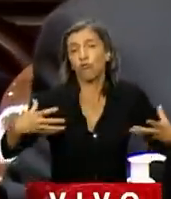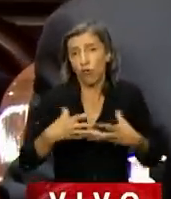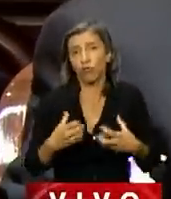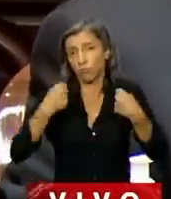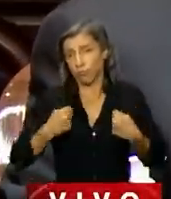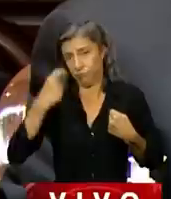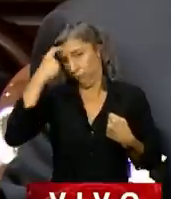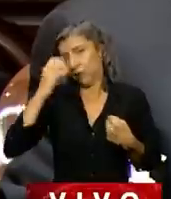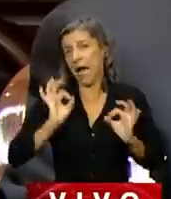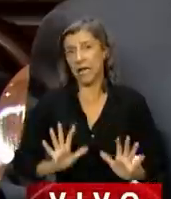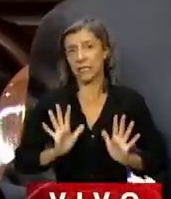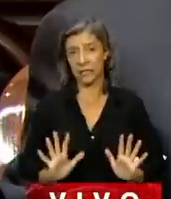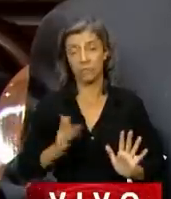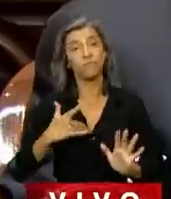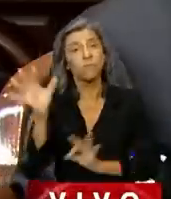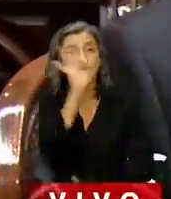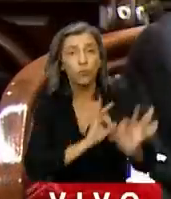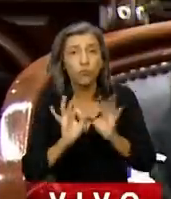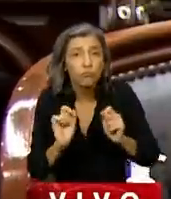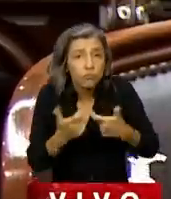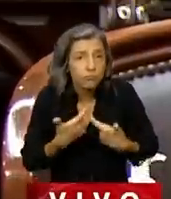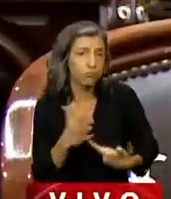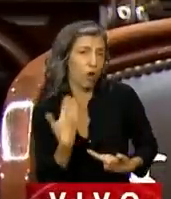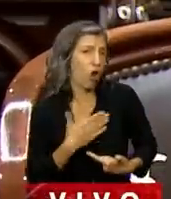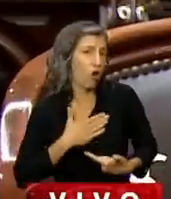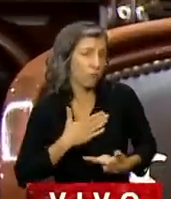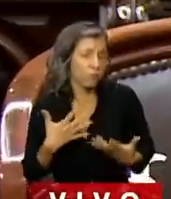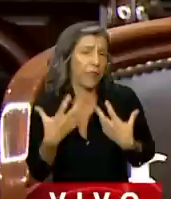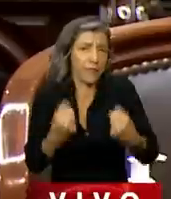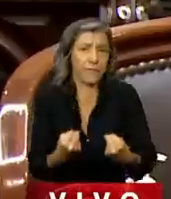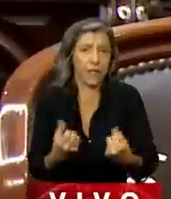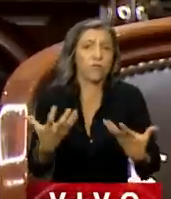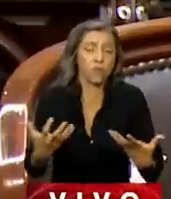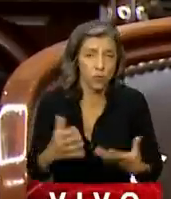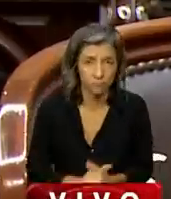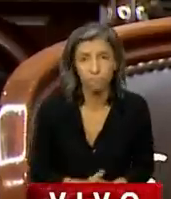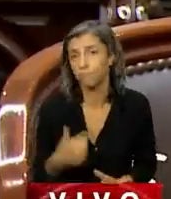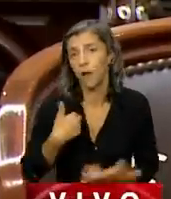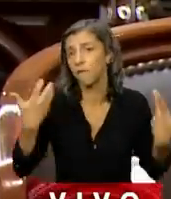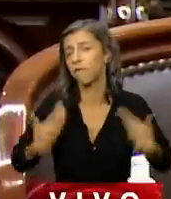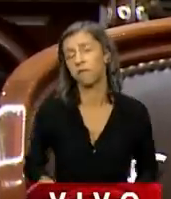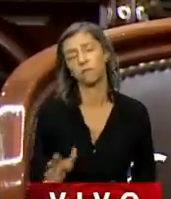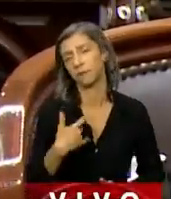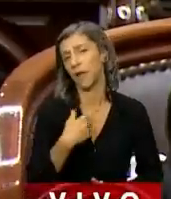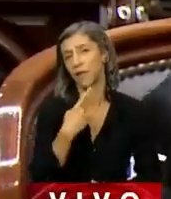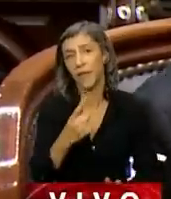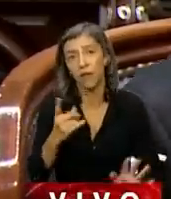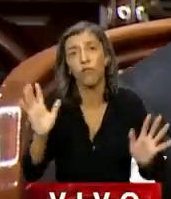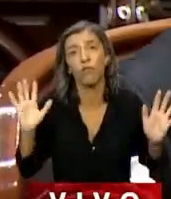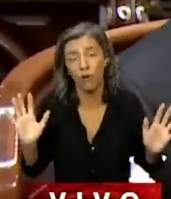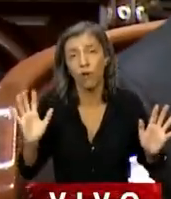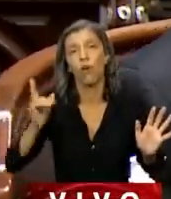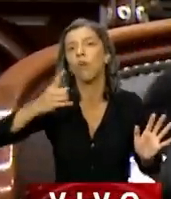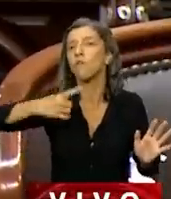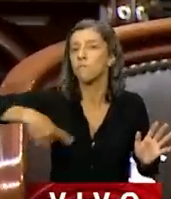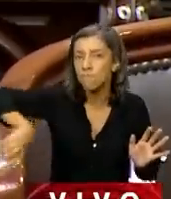proyectos. Entonces debo decir con la mayor sinceridad, hay que ponerse a prueba, para